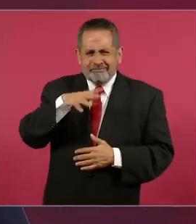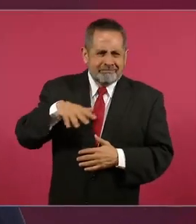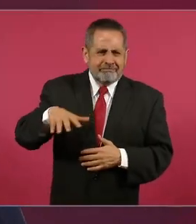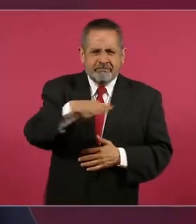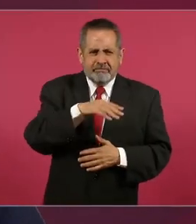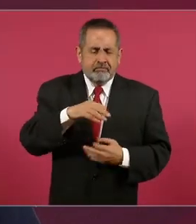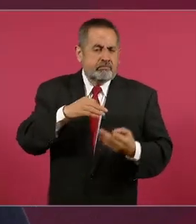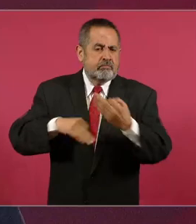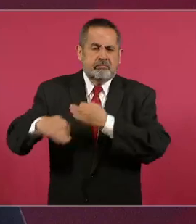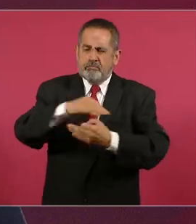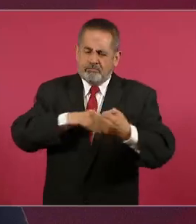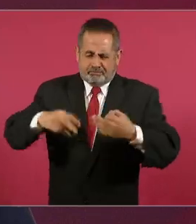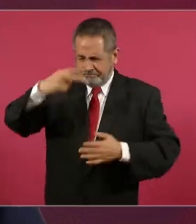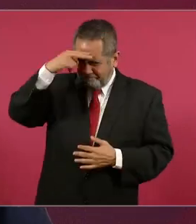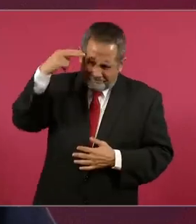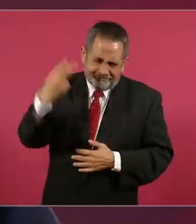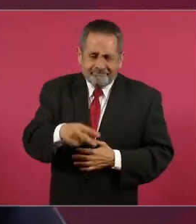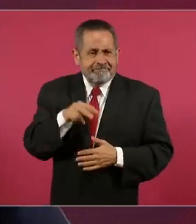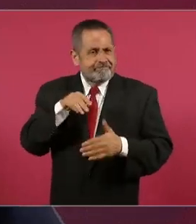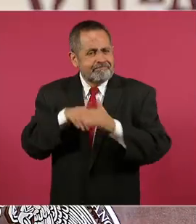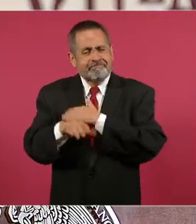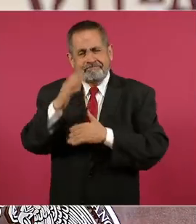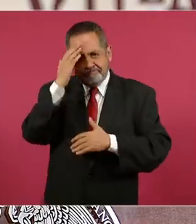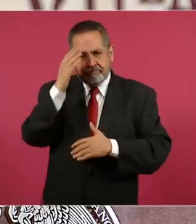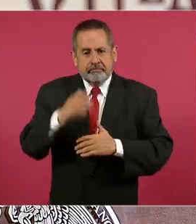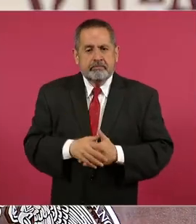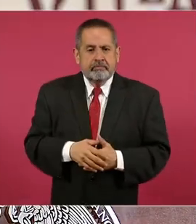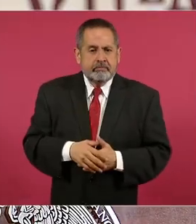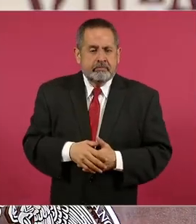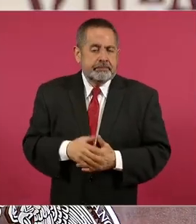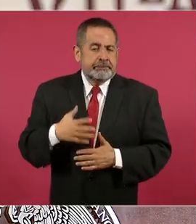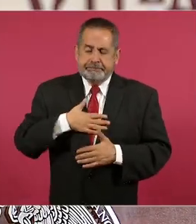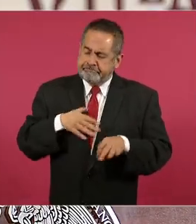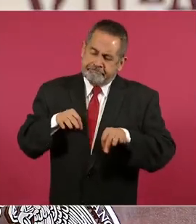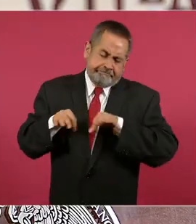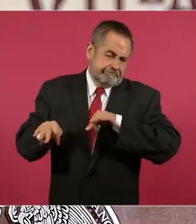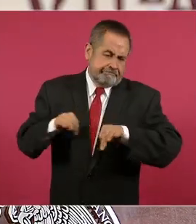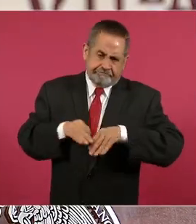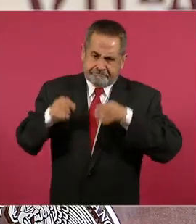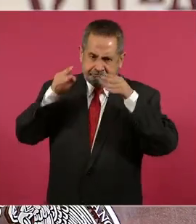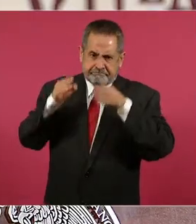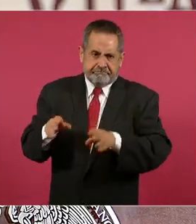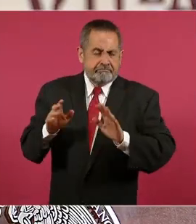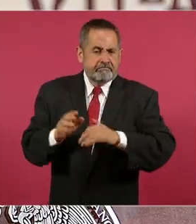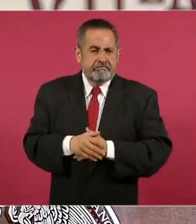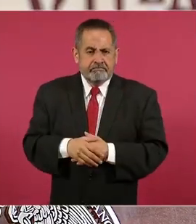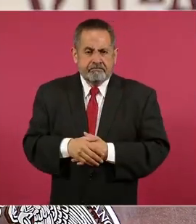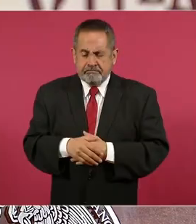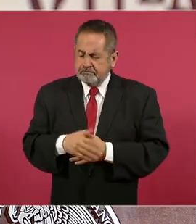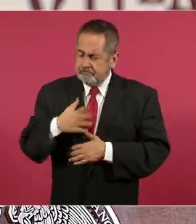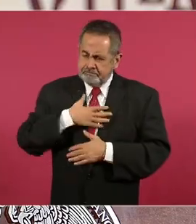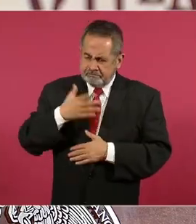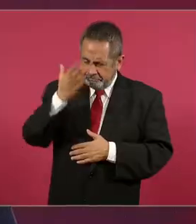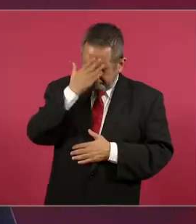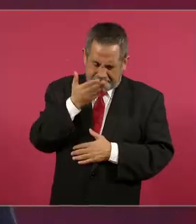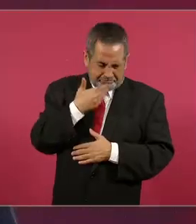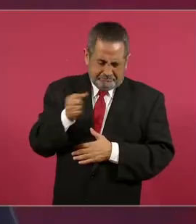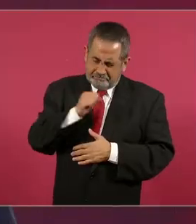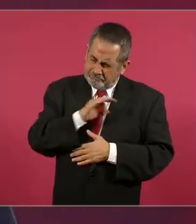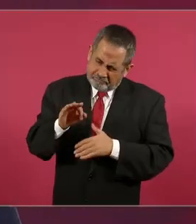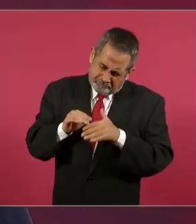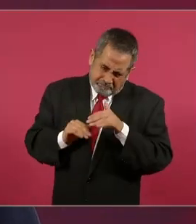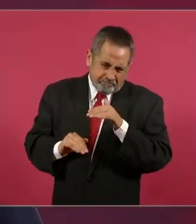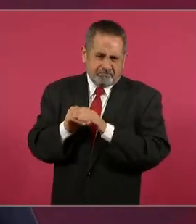Es para todos los mexicanos. Y el trabajo que yo hago es hasta el límite de mis capacidades